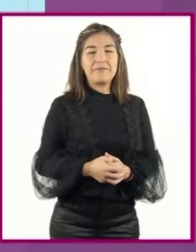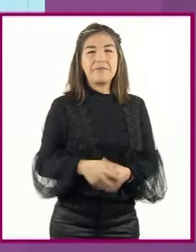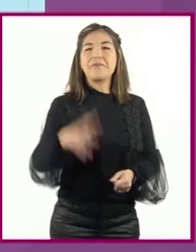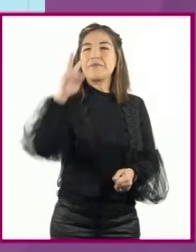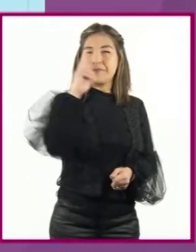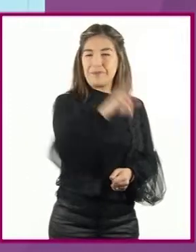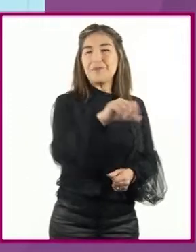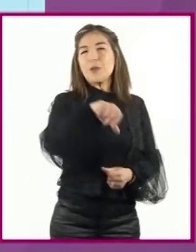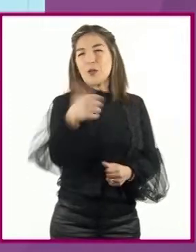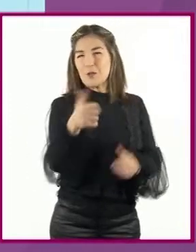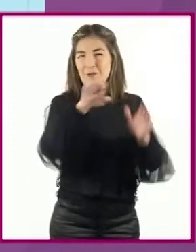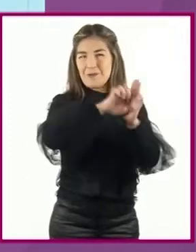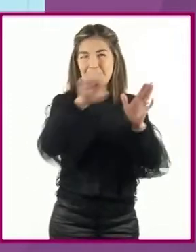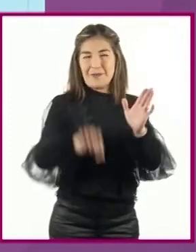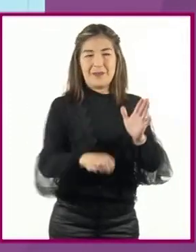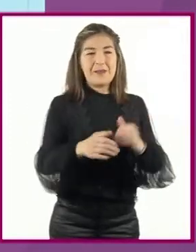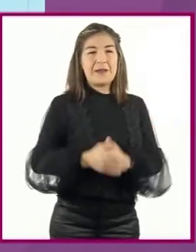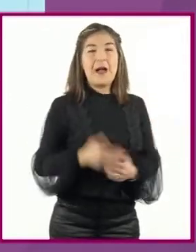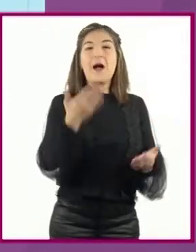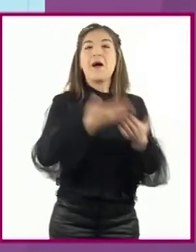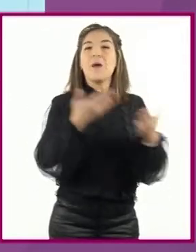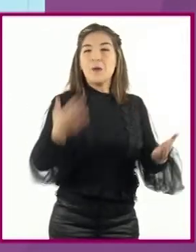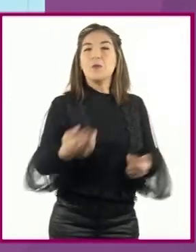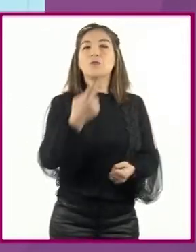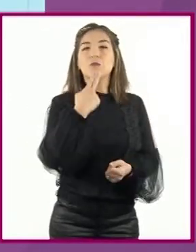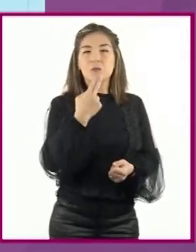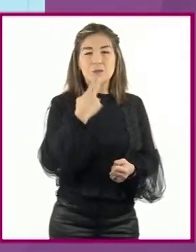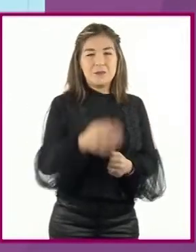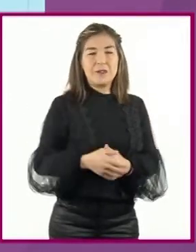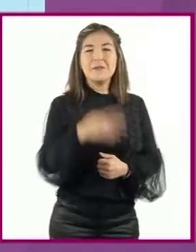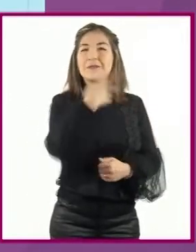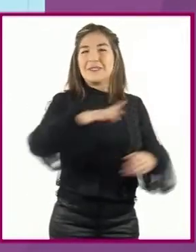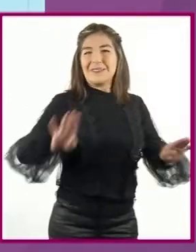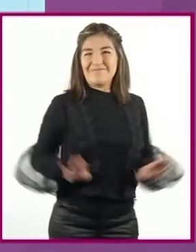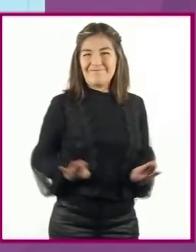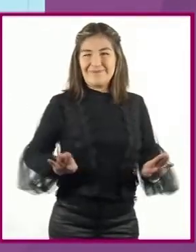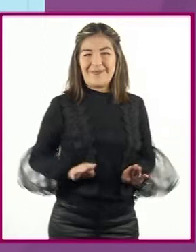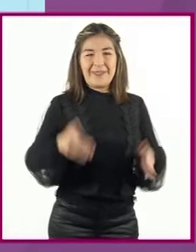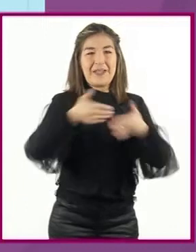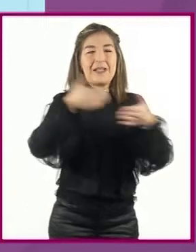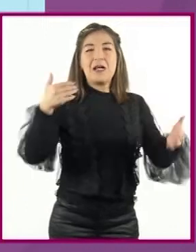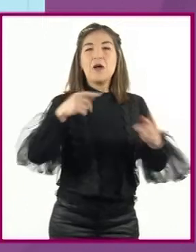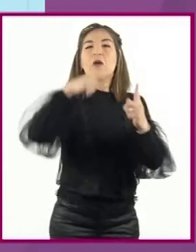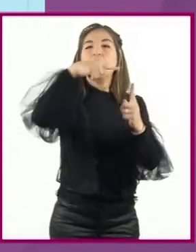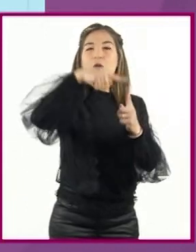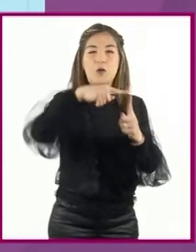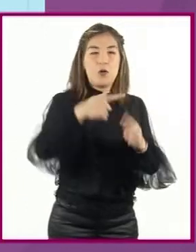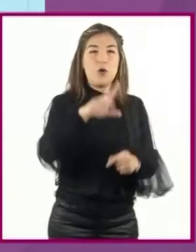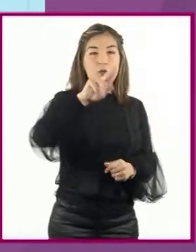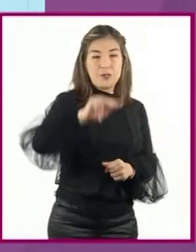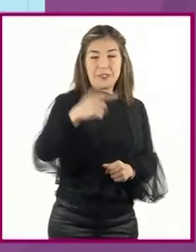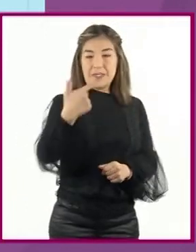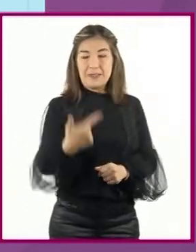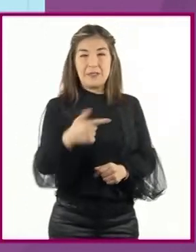Veamos otro ejemplo. Ahora utilicemos la propiedad anterior para dividir 87